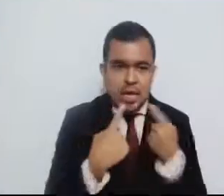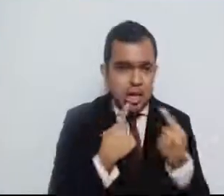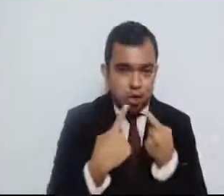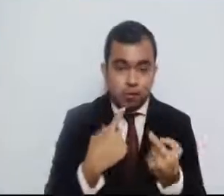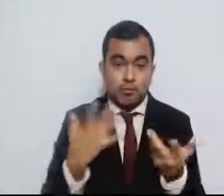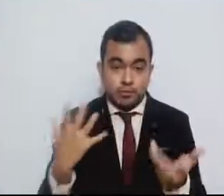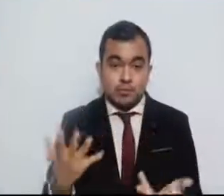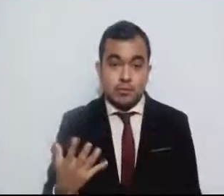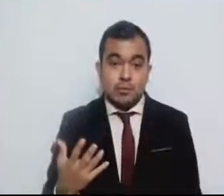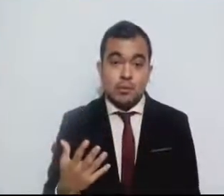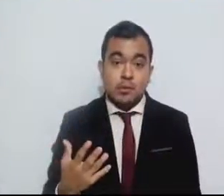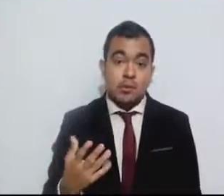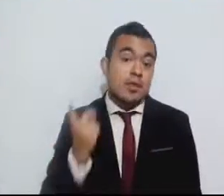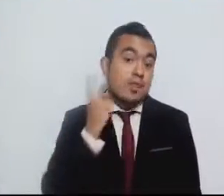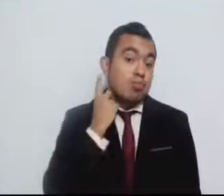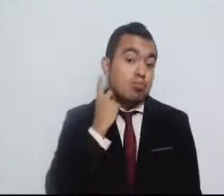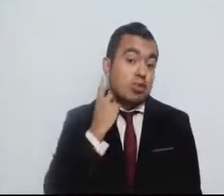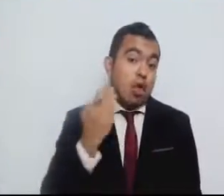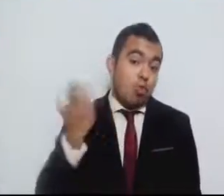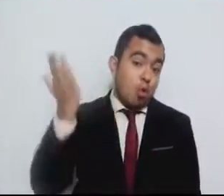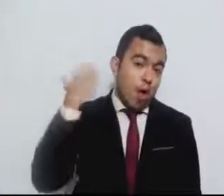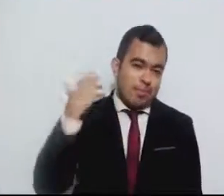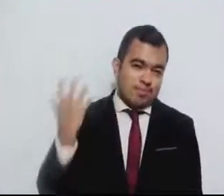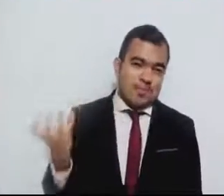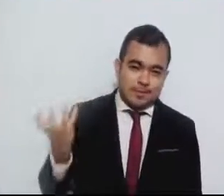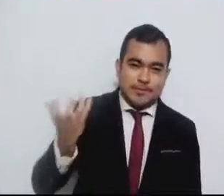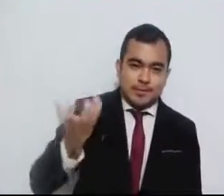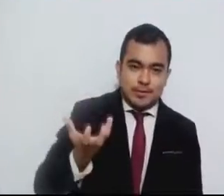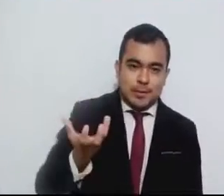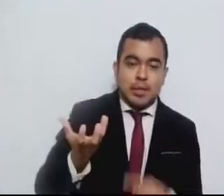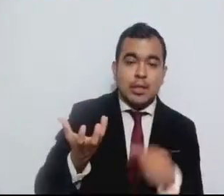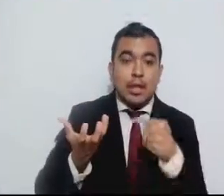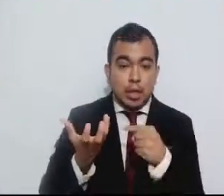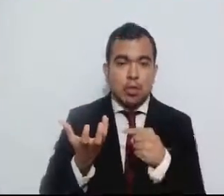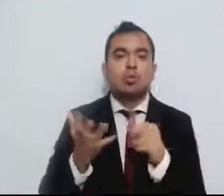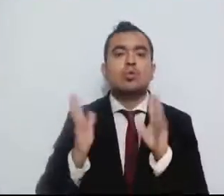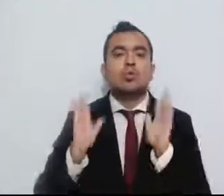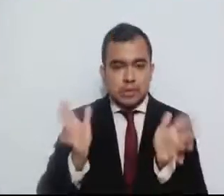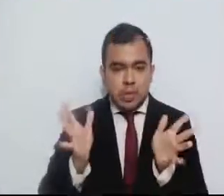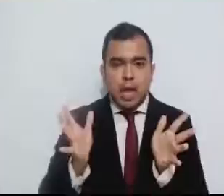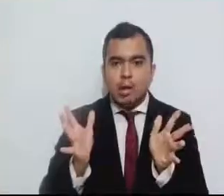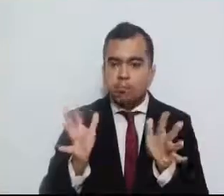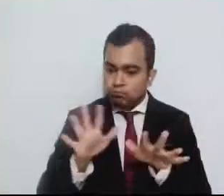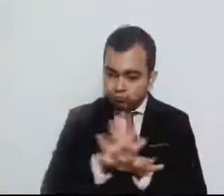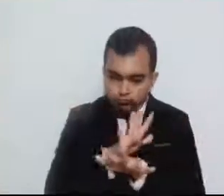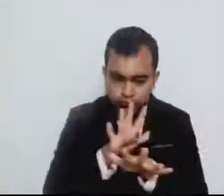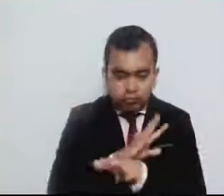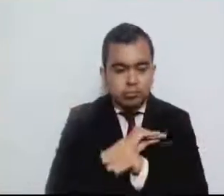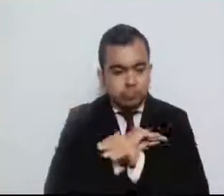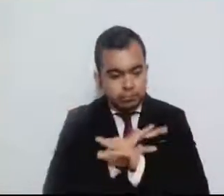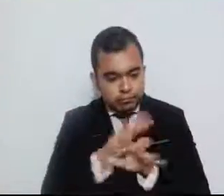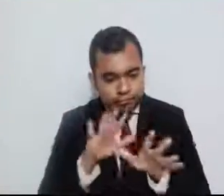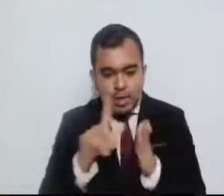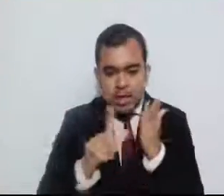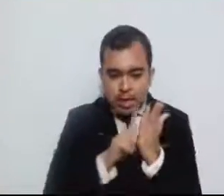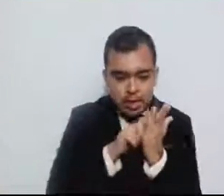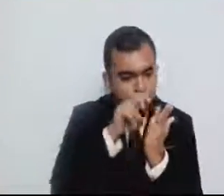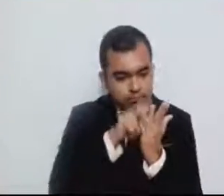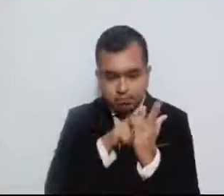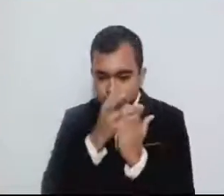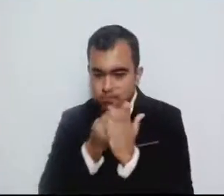haber emitido, declarado, reformado las distintas leyes y no fue posible por las